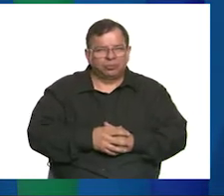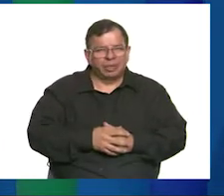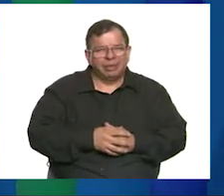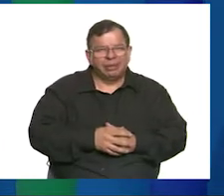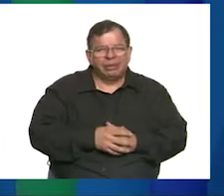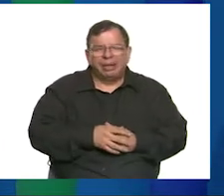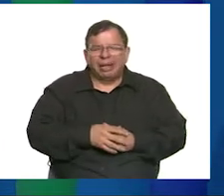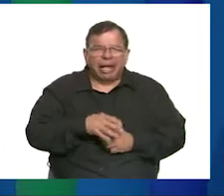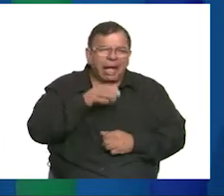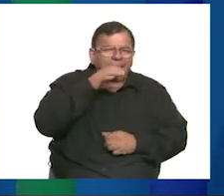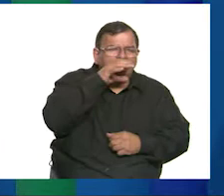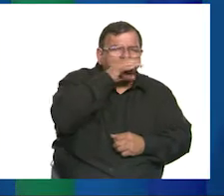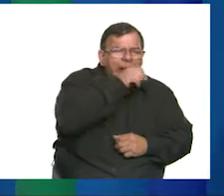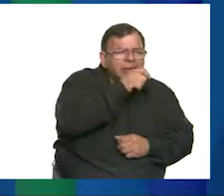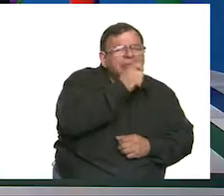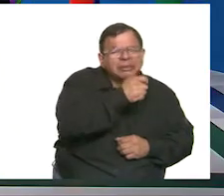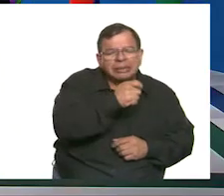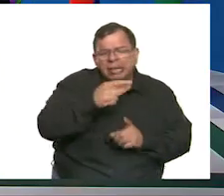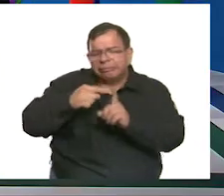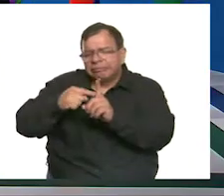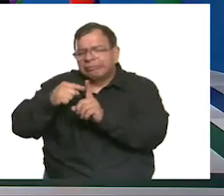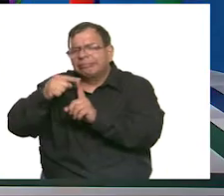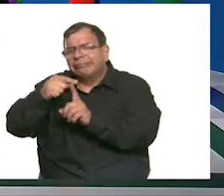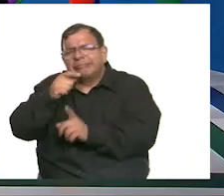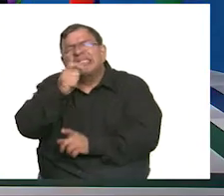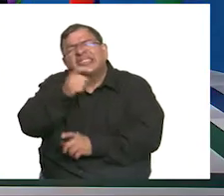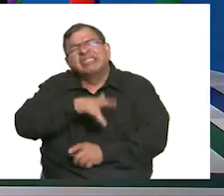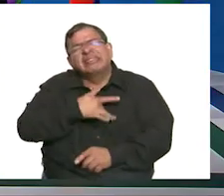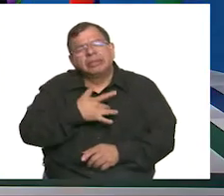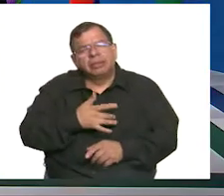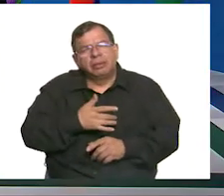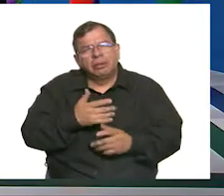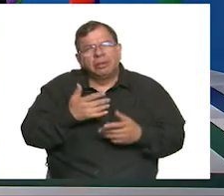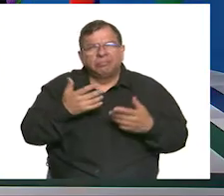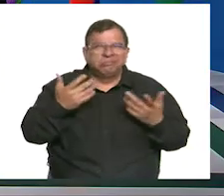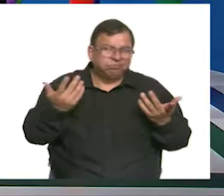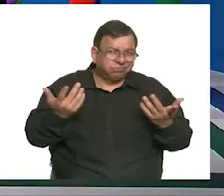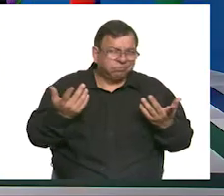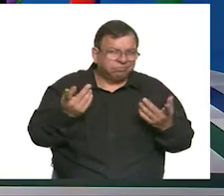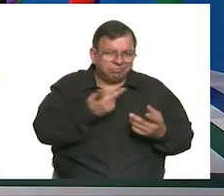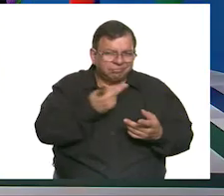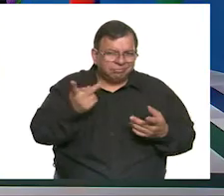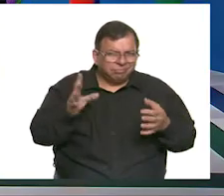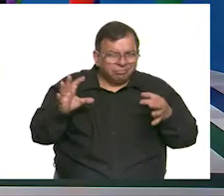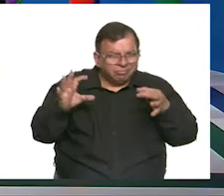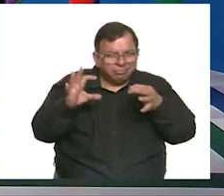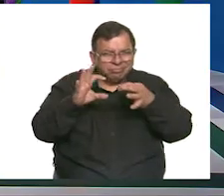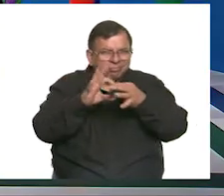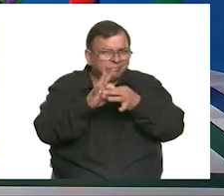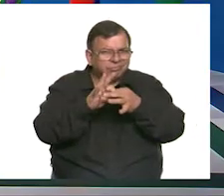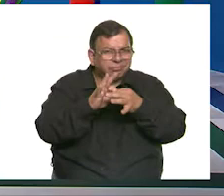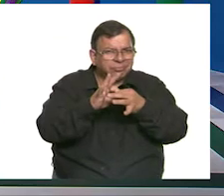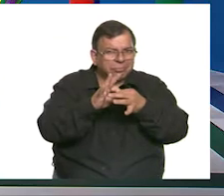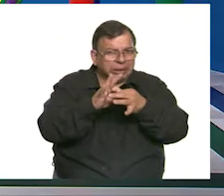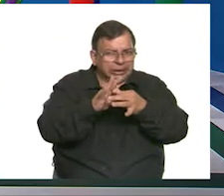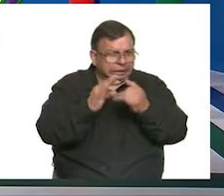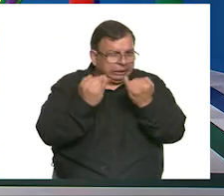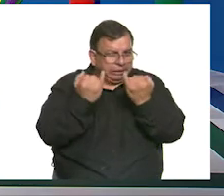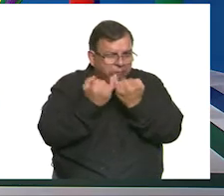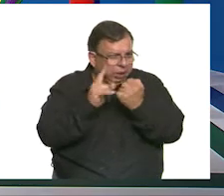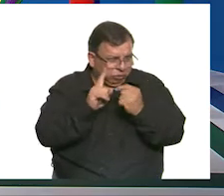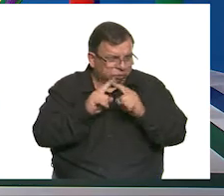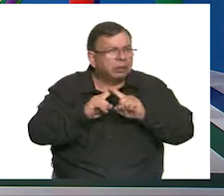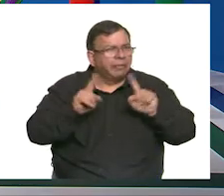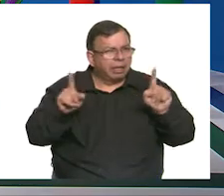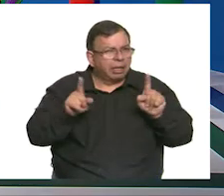calor y temperatura? Bueno, sé que se relacionan mucho, aunque no son lo mismo, pero